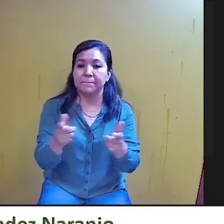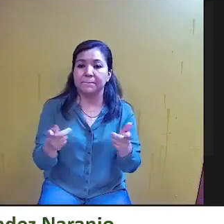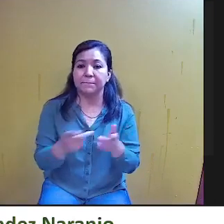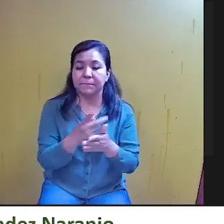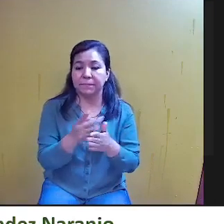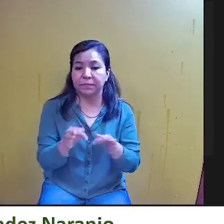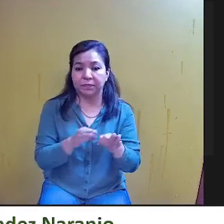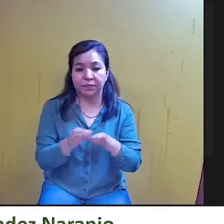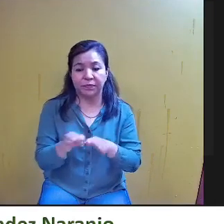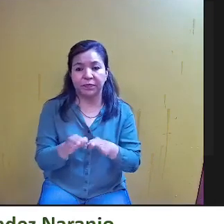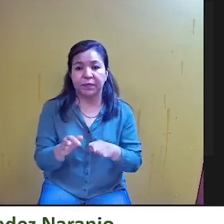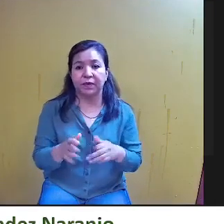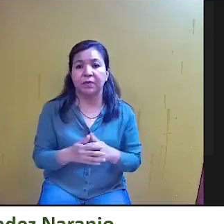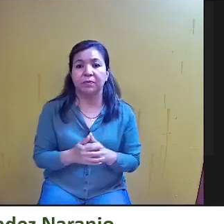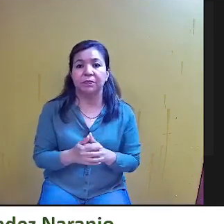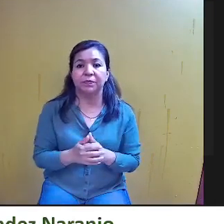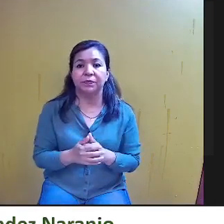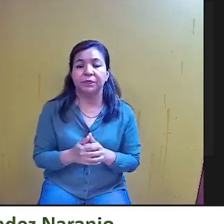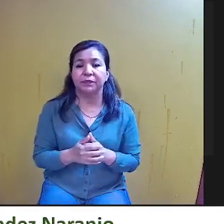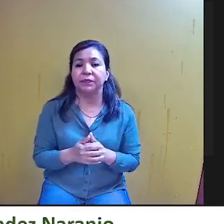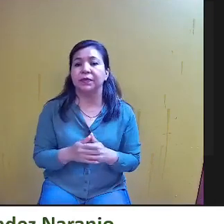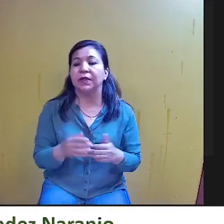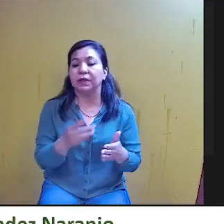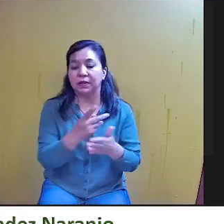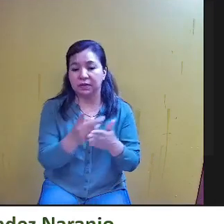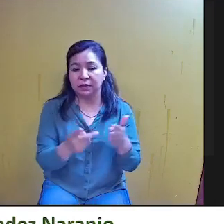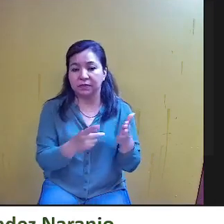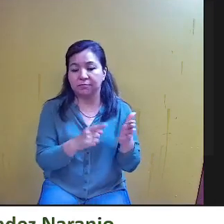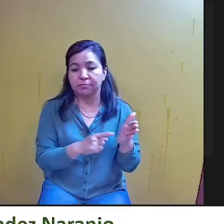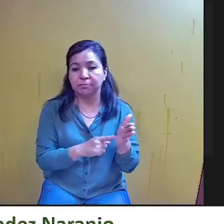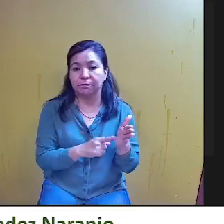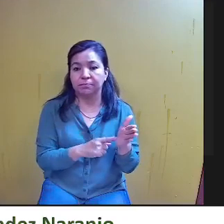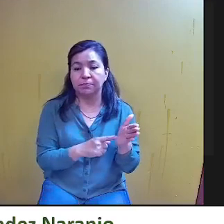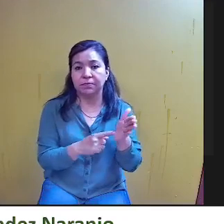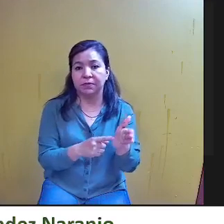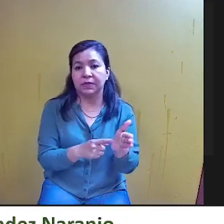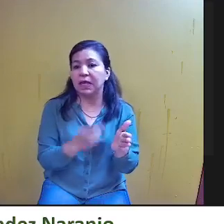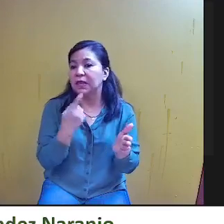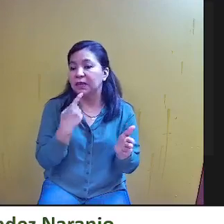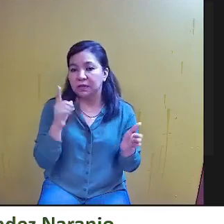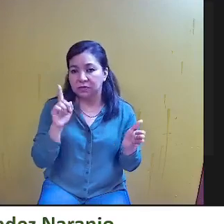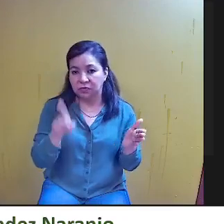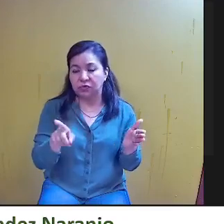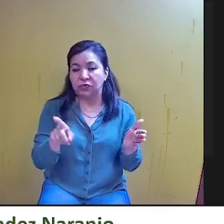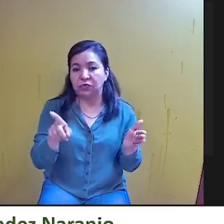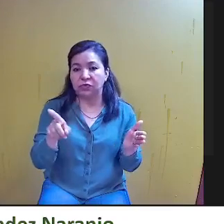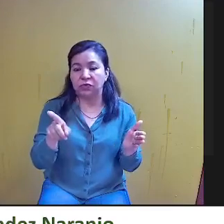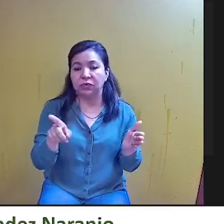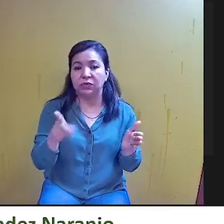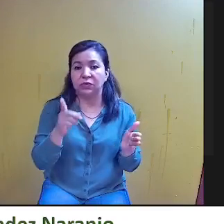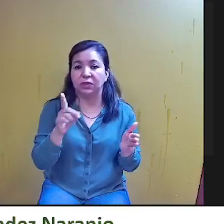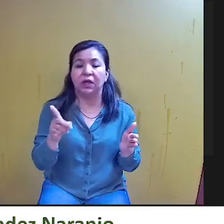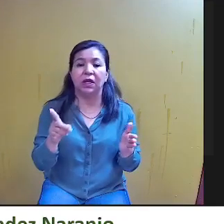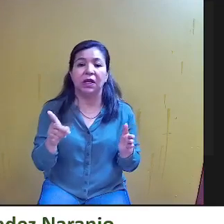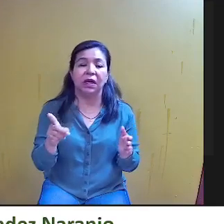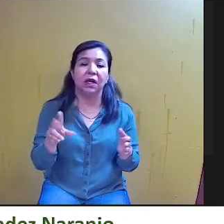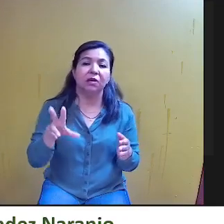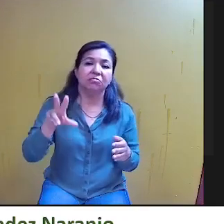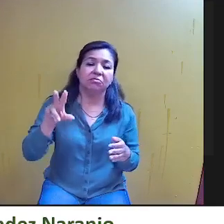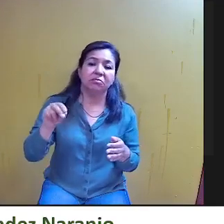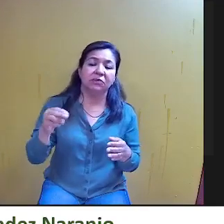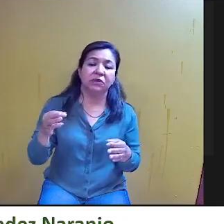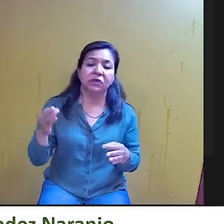En el proyecto se propone declarar fundado el agravio de la parte actora relativo a que La responsable incumplió con el principio